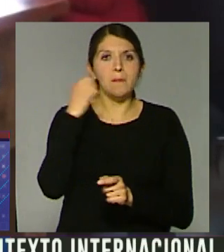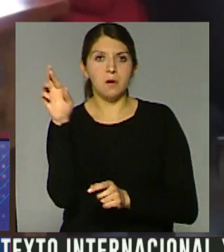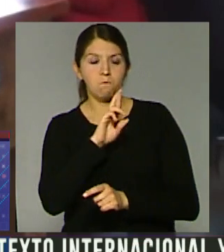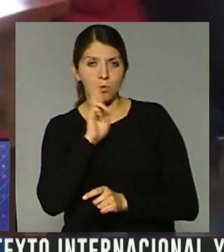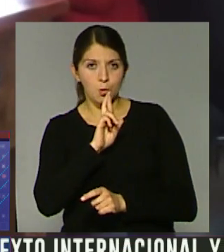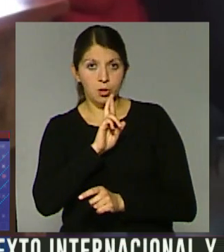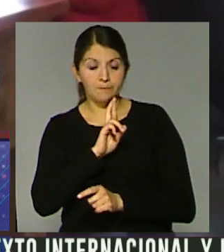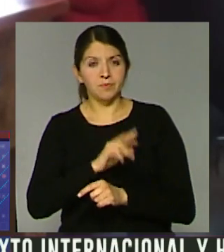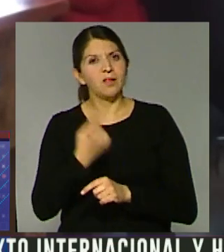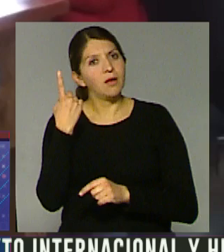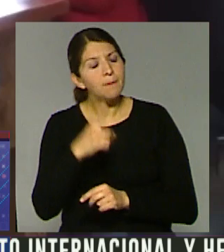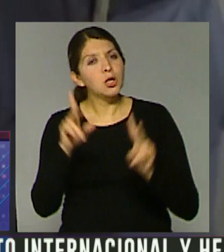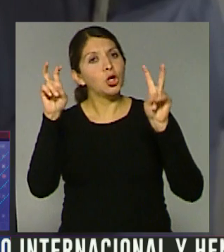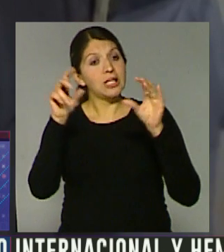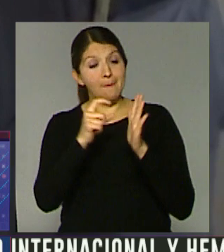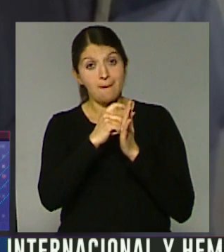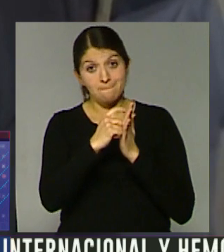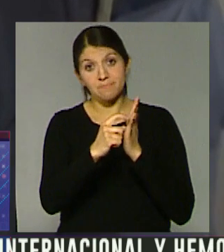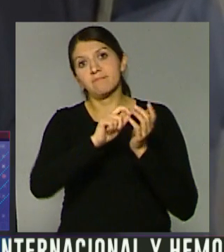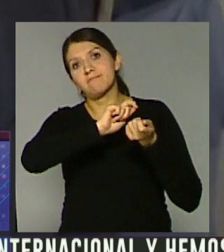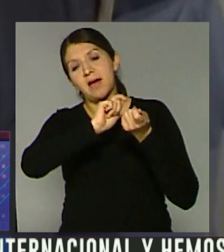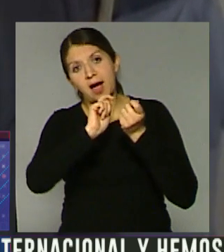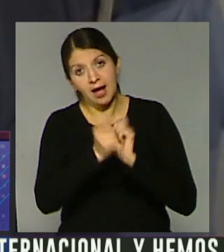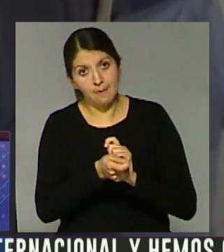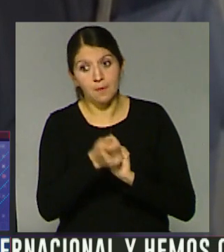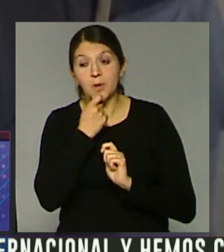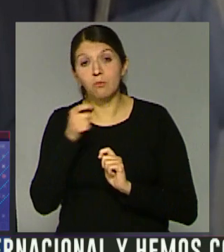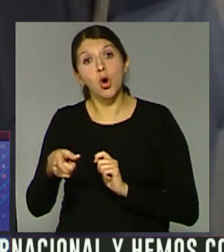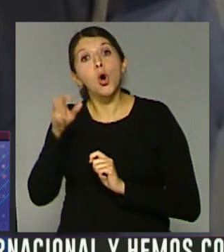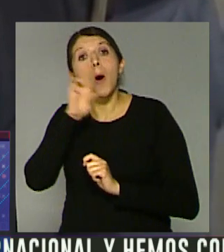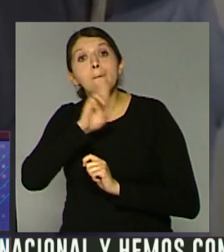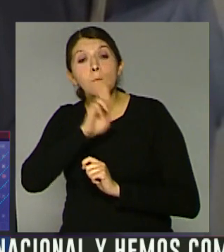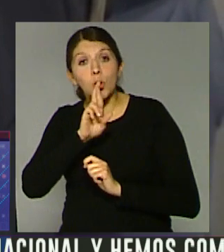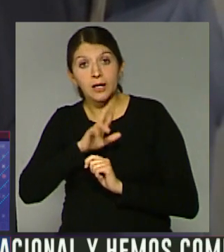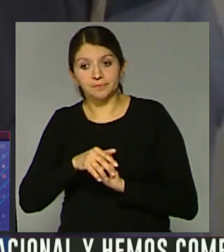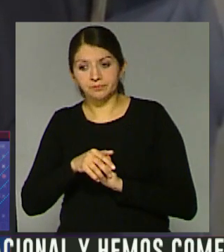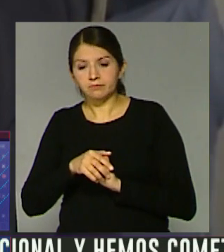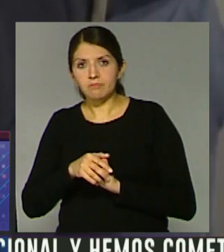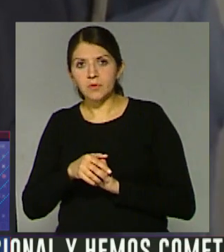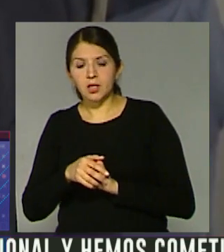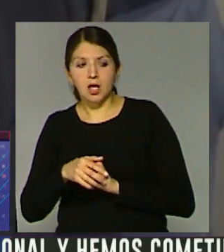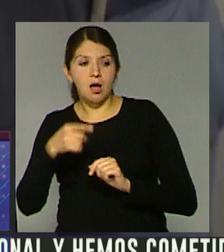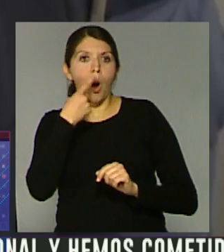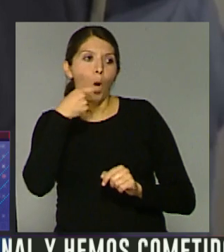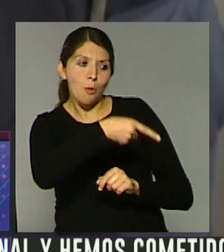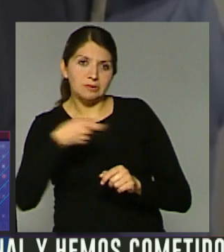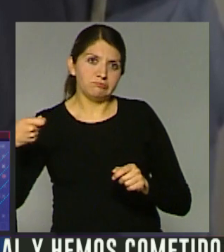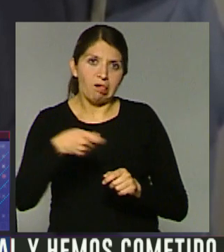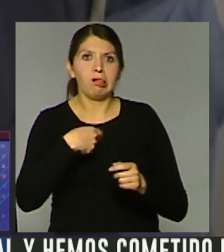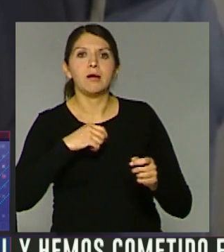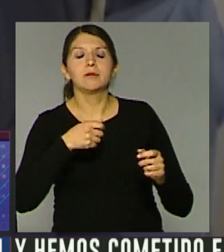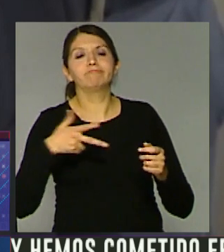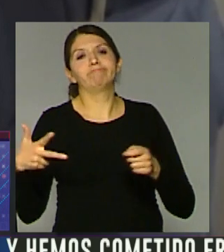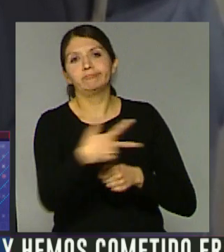la carátula hubiera sido finalmente homicidio simple, podía caber una pena hasta de 35 años de prisión. Esto no